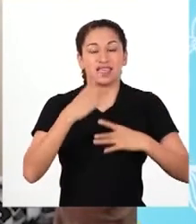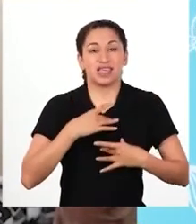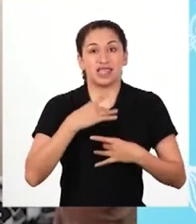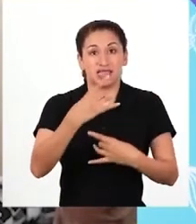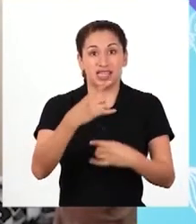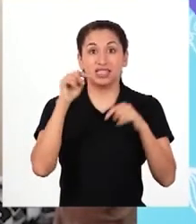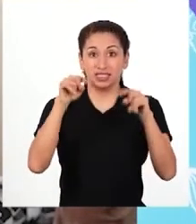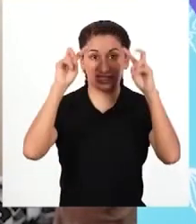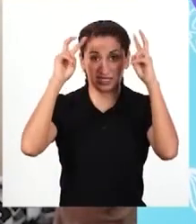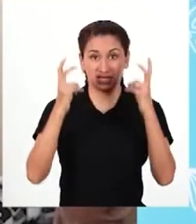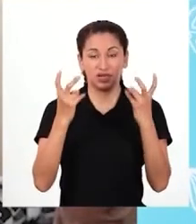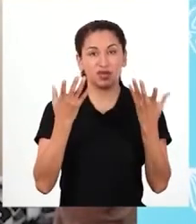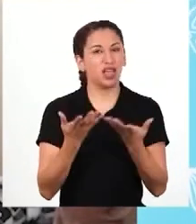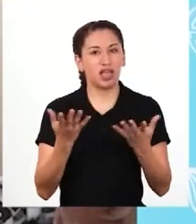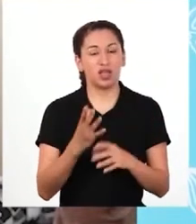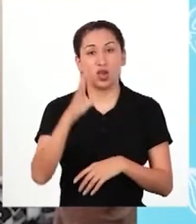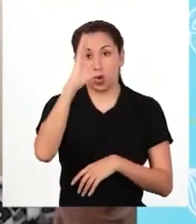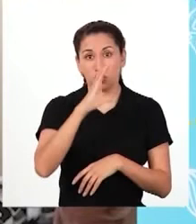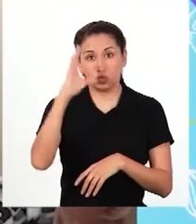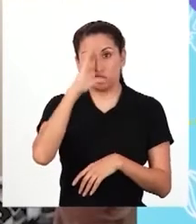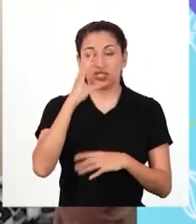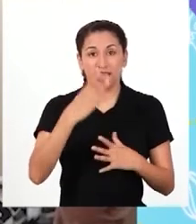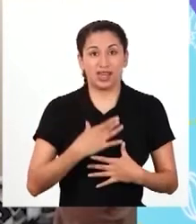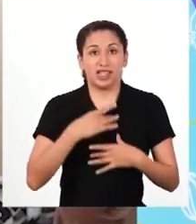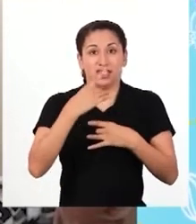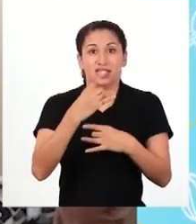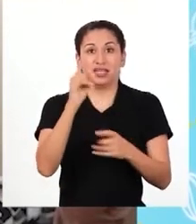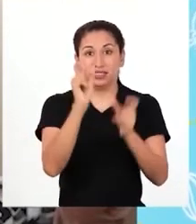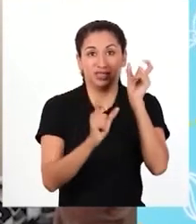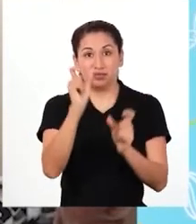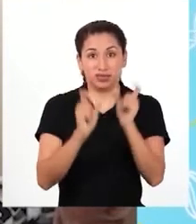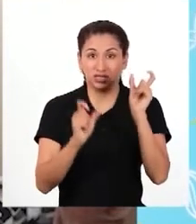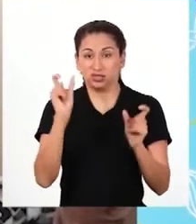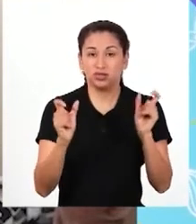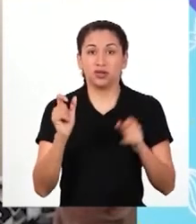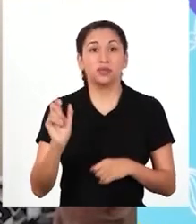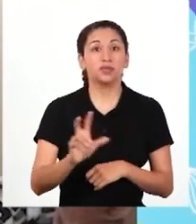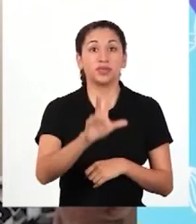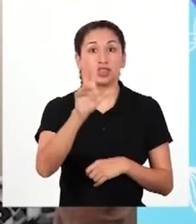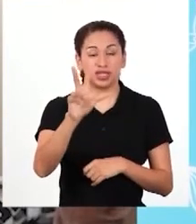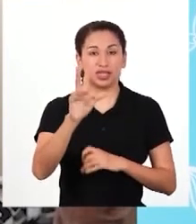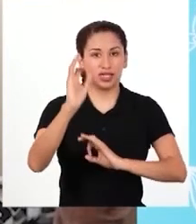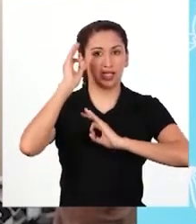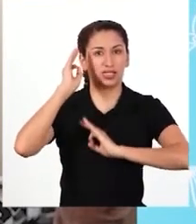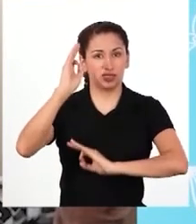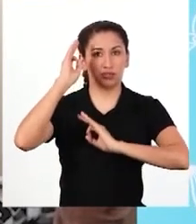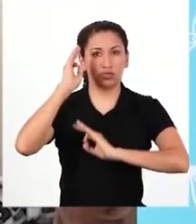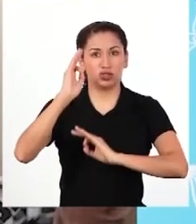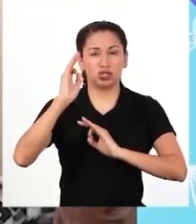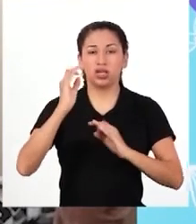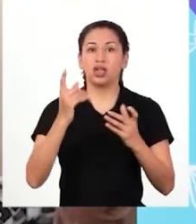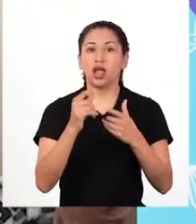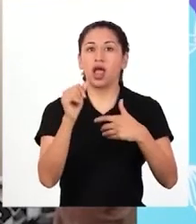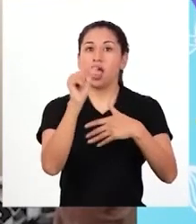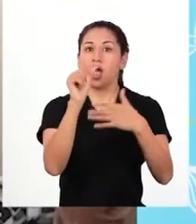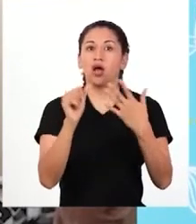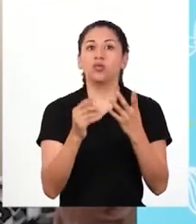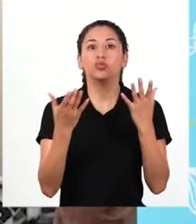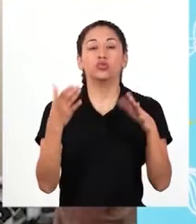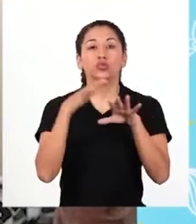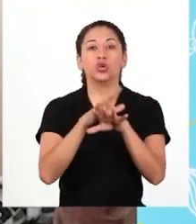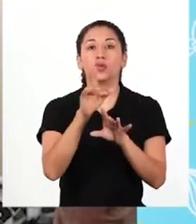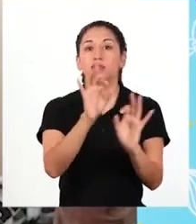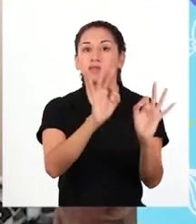que se involucre con el tema, es decir, buscar despertar el interés del público. 3.